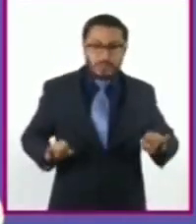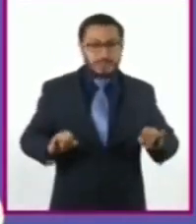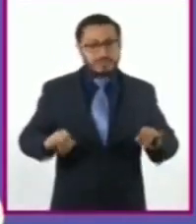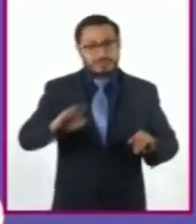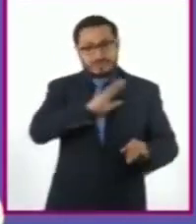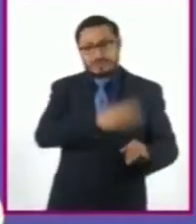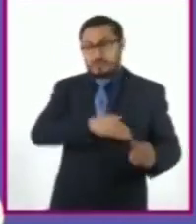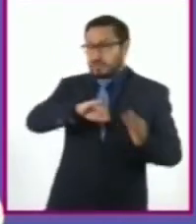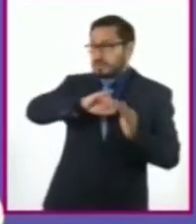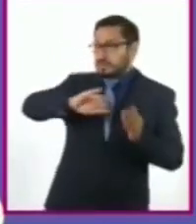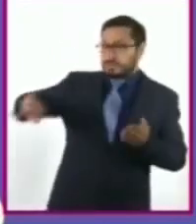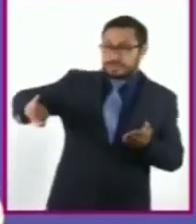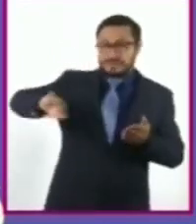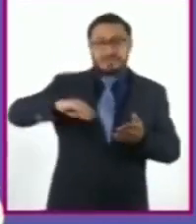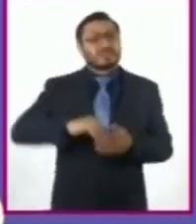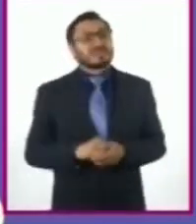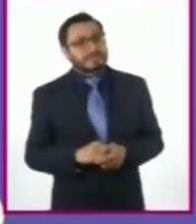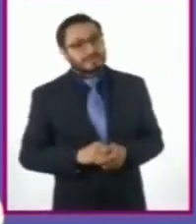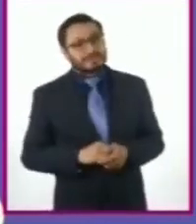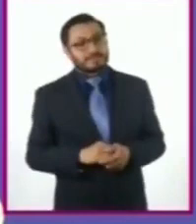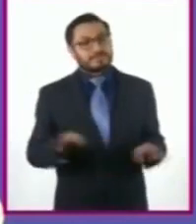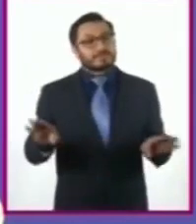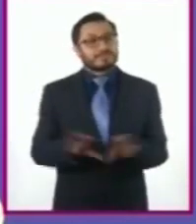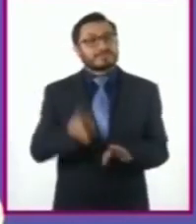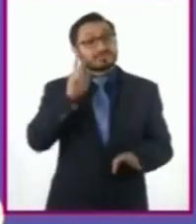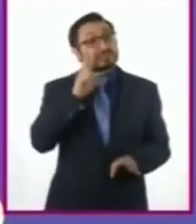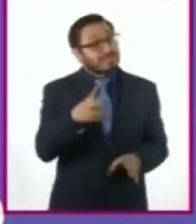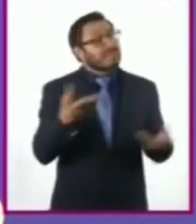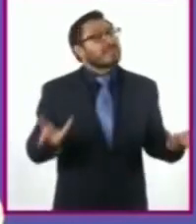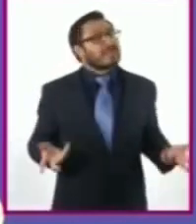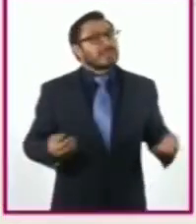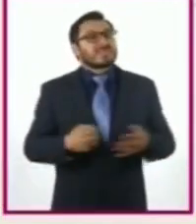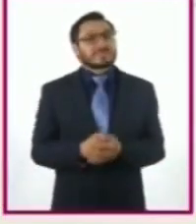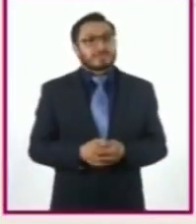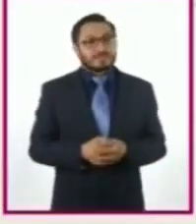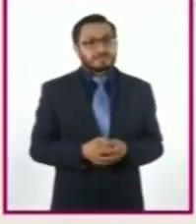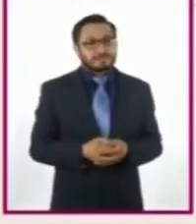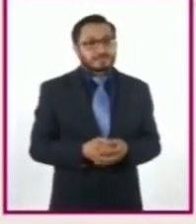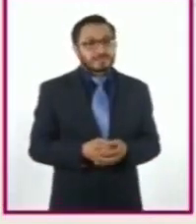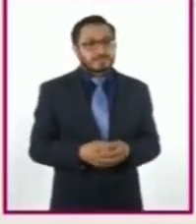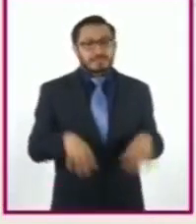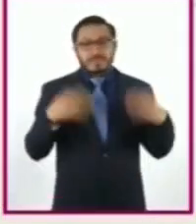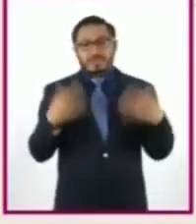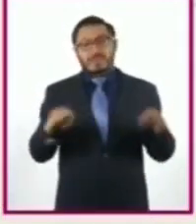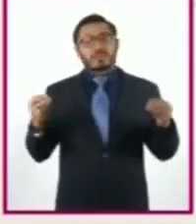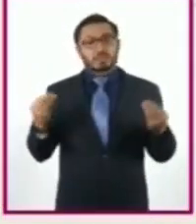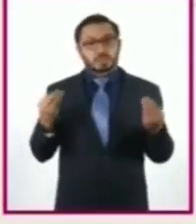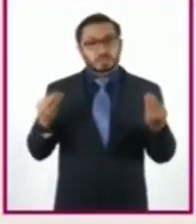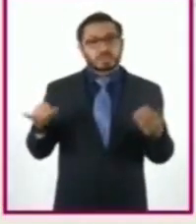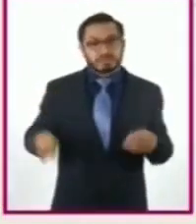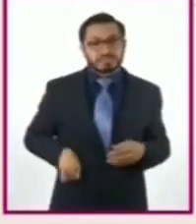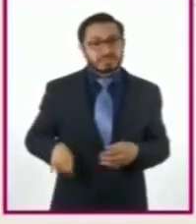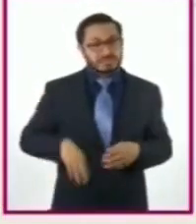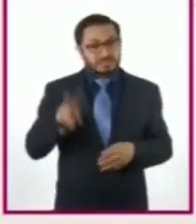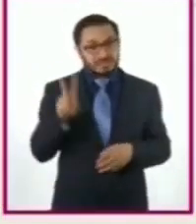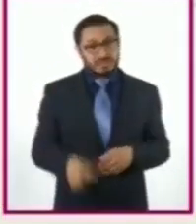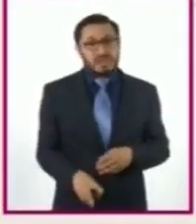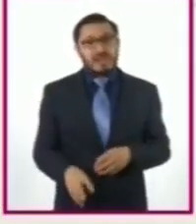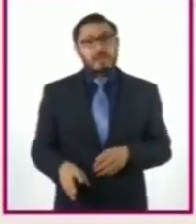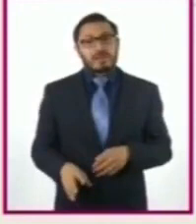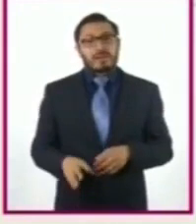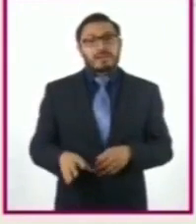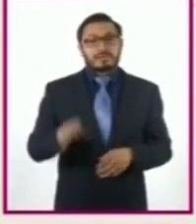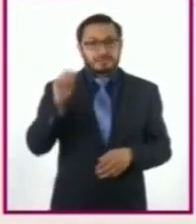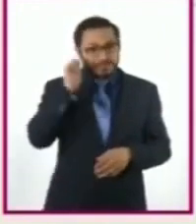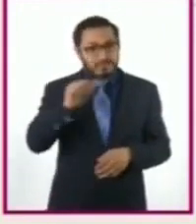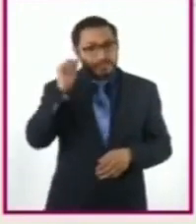España. ¿Qué les ha parecido lo visto hasta ahora? Muy interesante, maestra. Comúnmente cometemos el